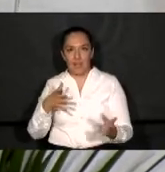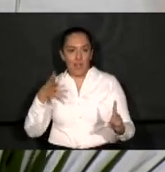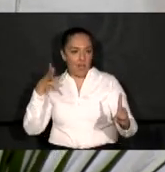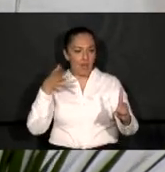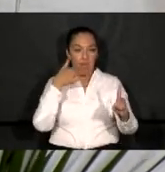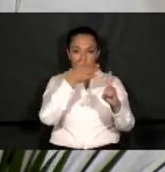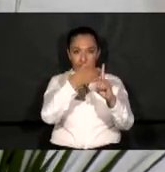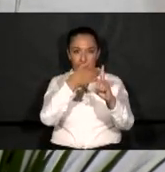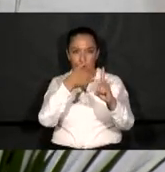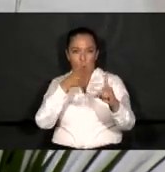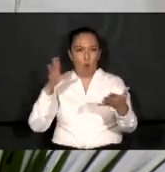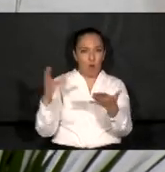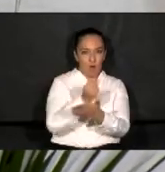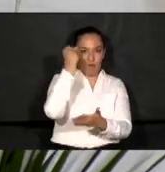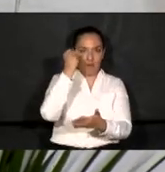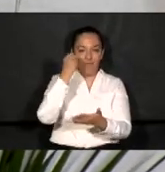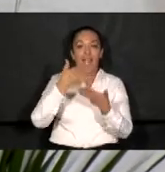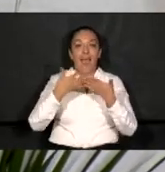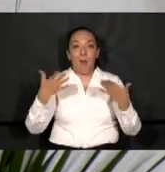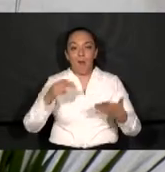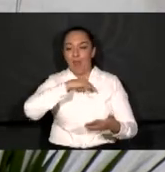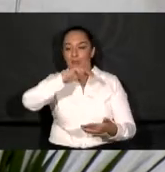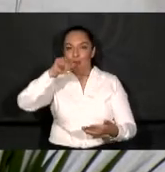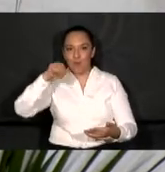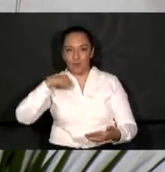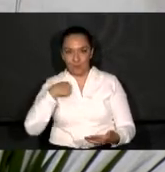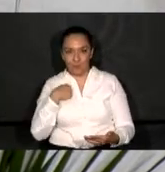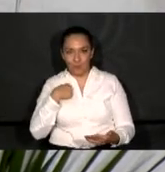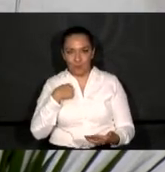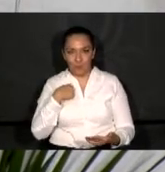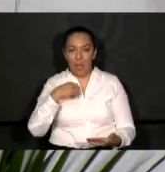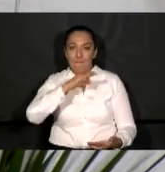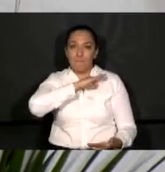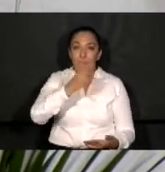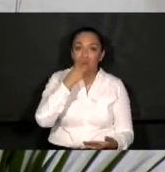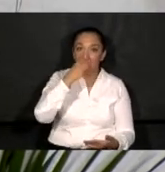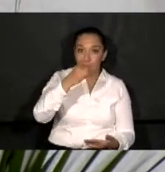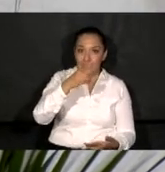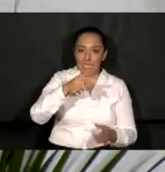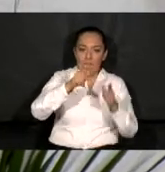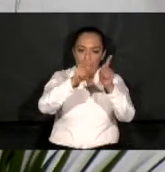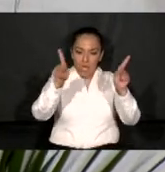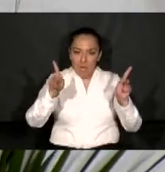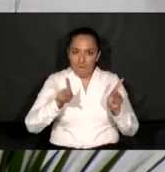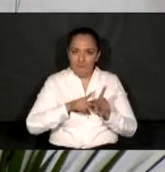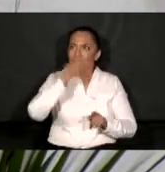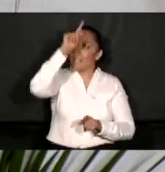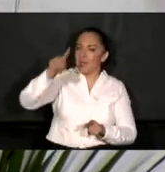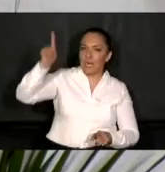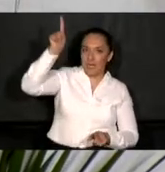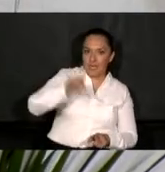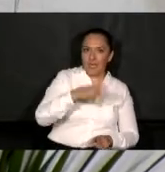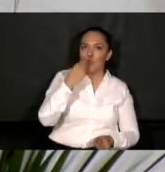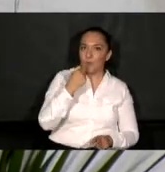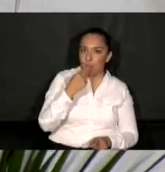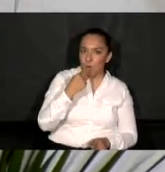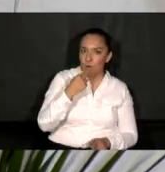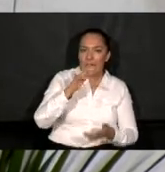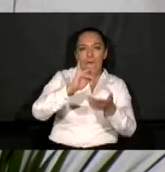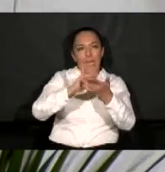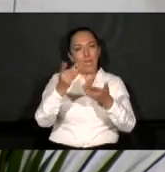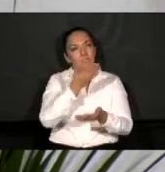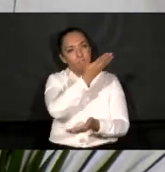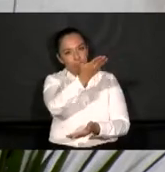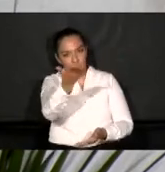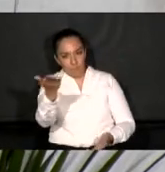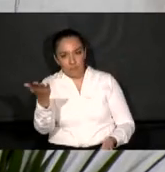él. Pero hoy podemos decirle en esta Plaza de la Mexicanidad a don Luis que gracias a él